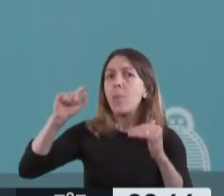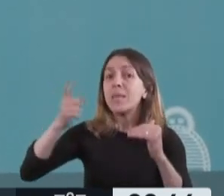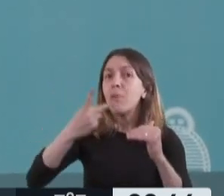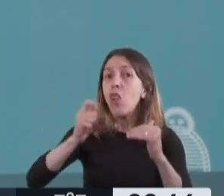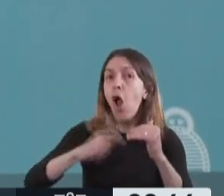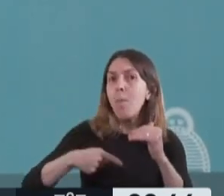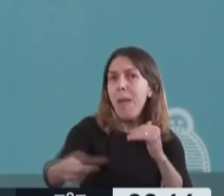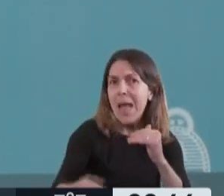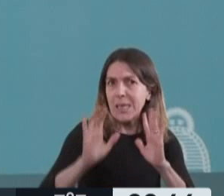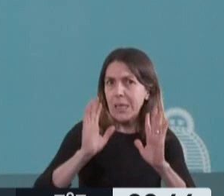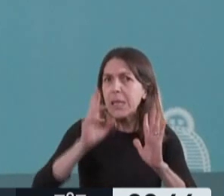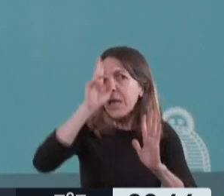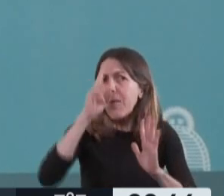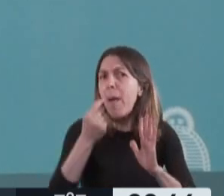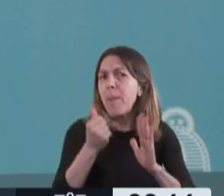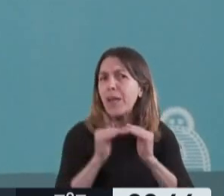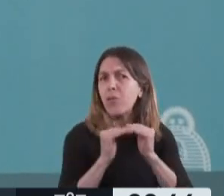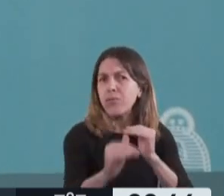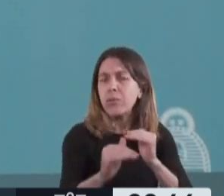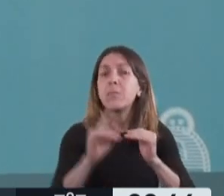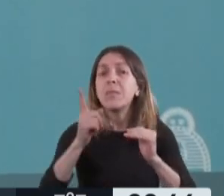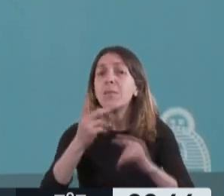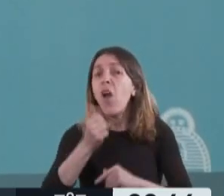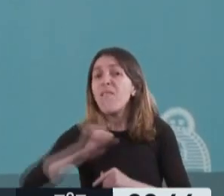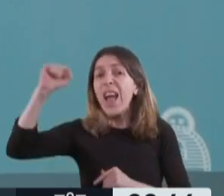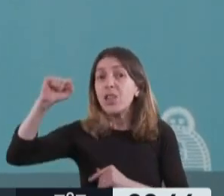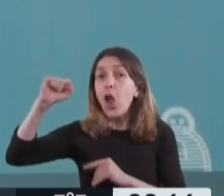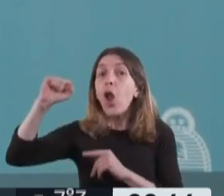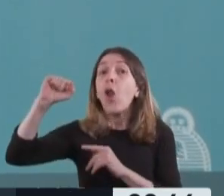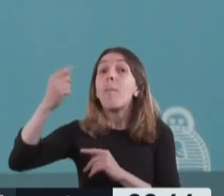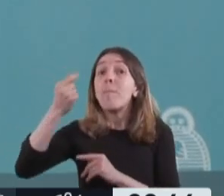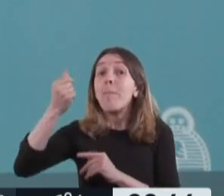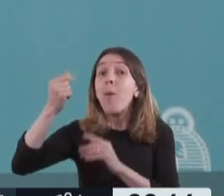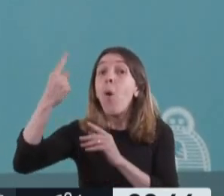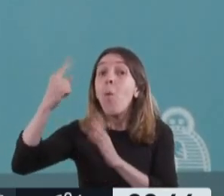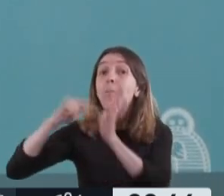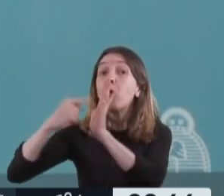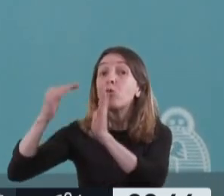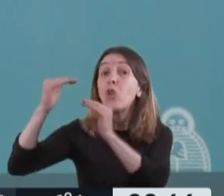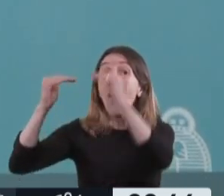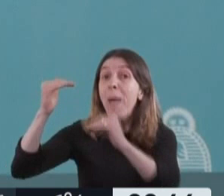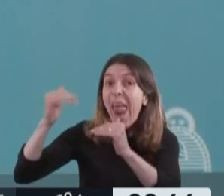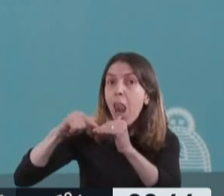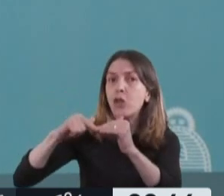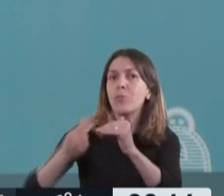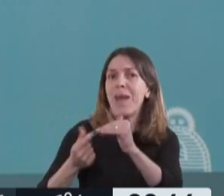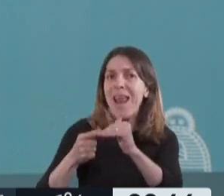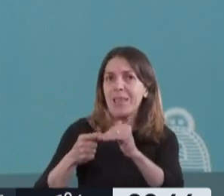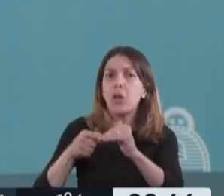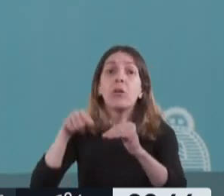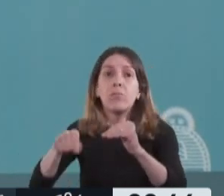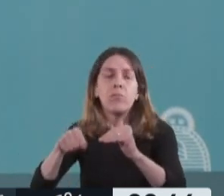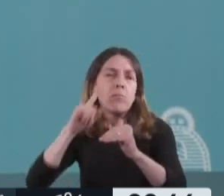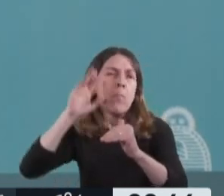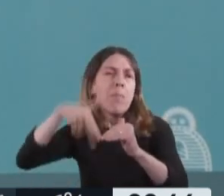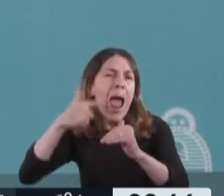el aumento tiene que ser un punto por debajo de la inflación por lo tanto lo que va a suceder es tener una proyección